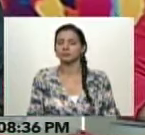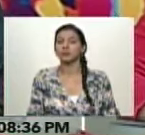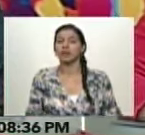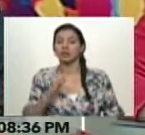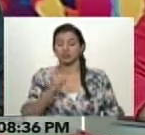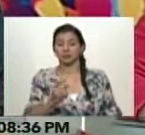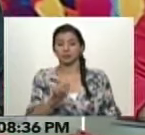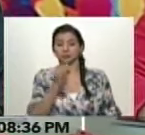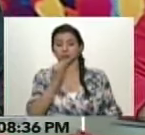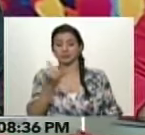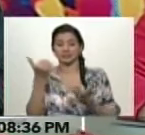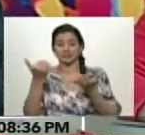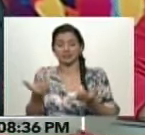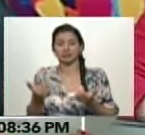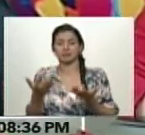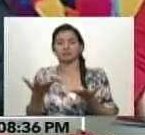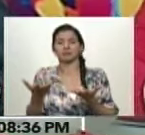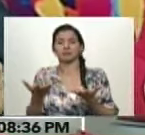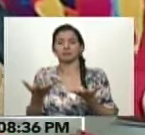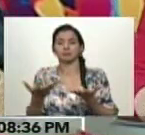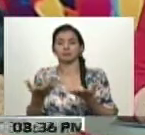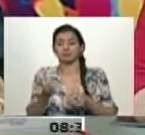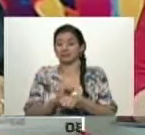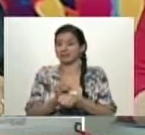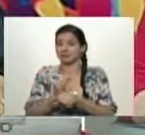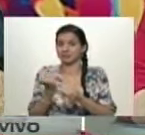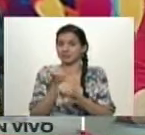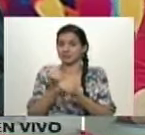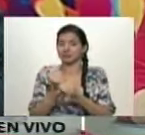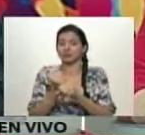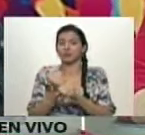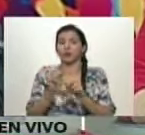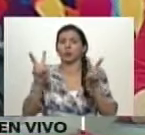adelantar de inmediato, hermano,